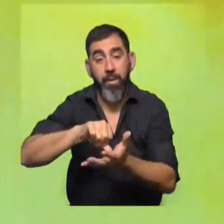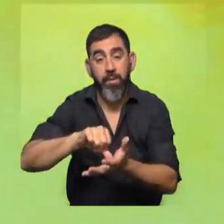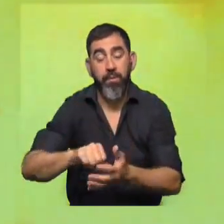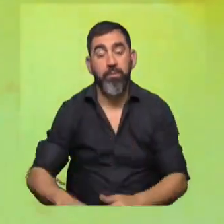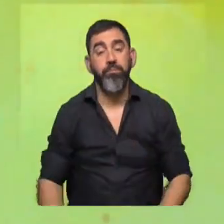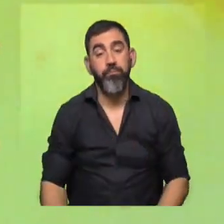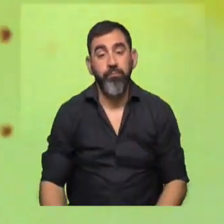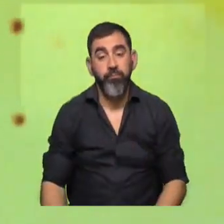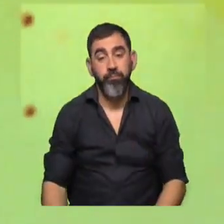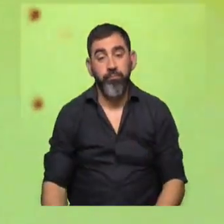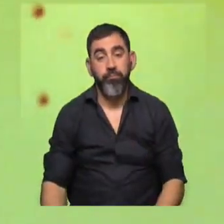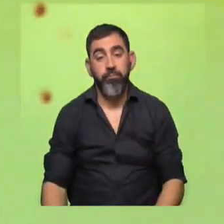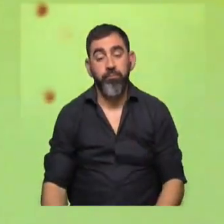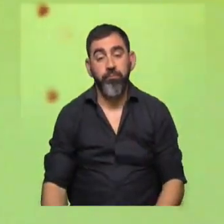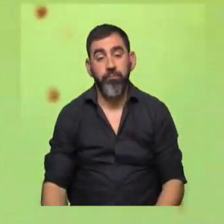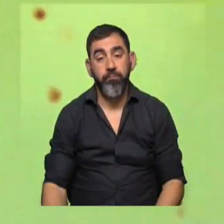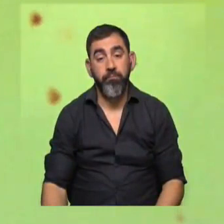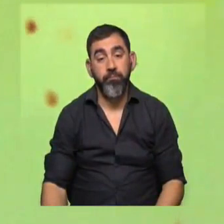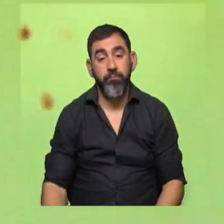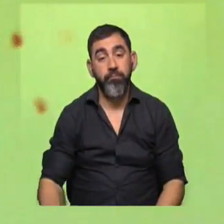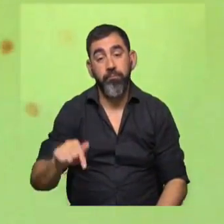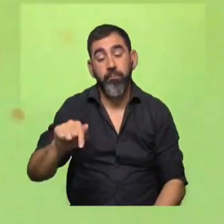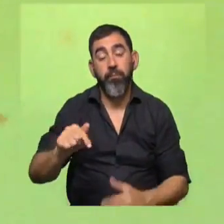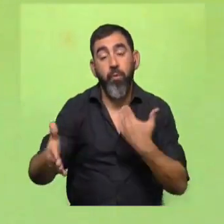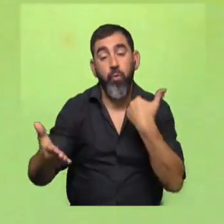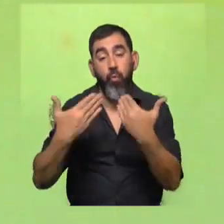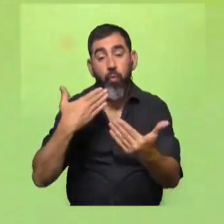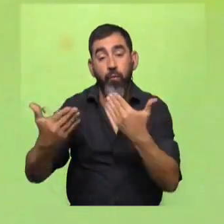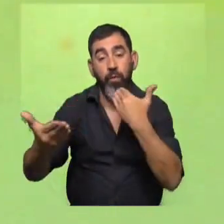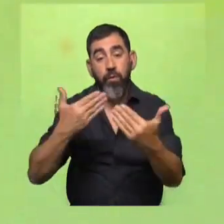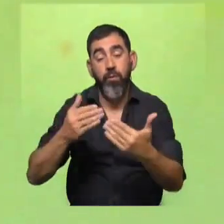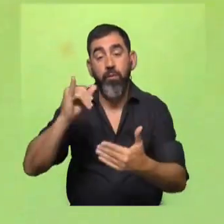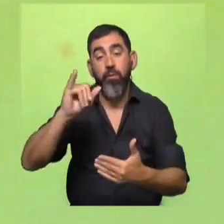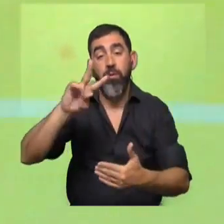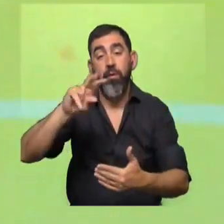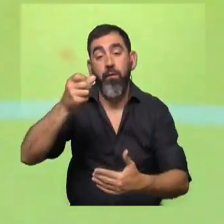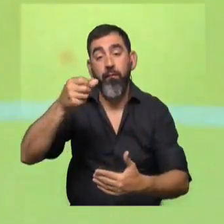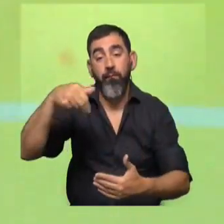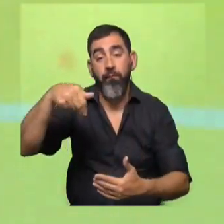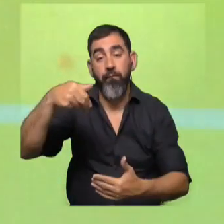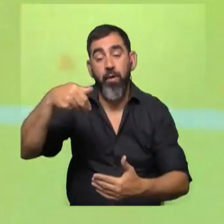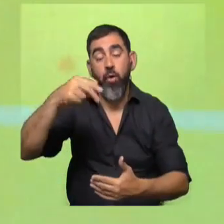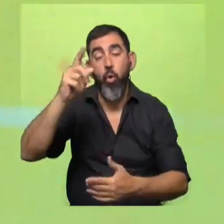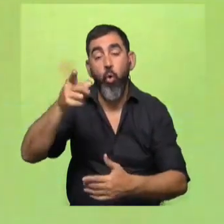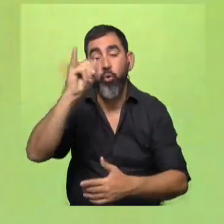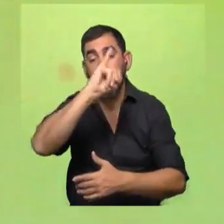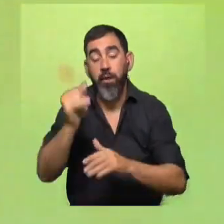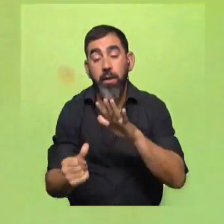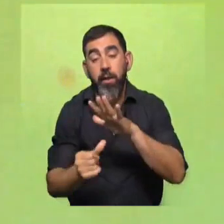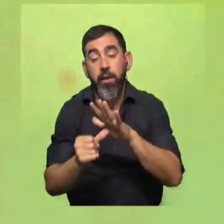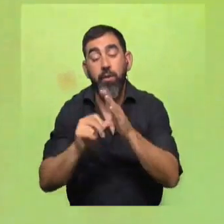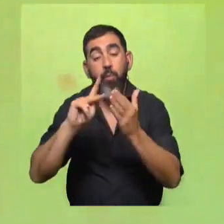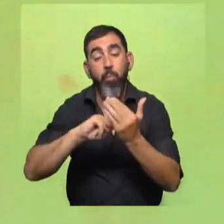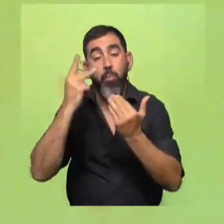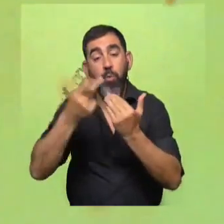de uno de sus cursos de agua. Esta es la conversación que mantuvimos con Iván González, quien lidera este proyecto de investigación